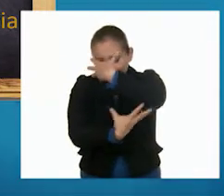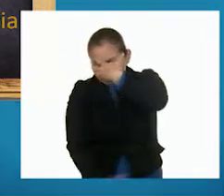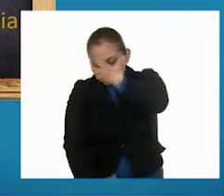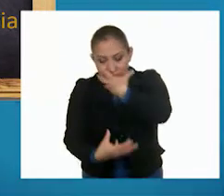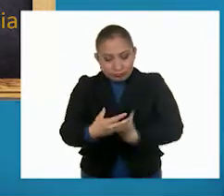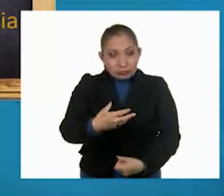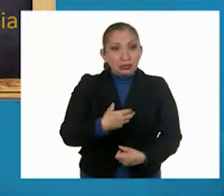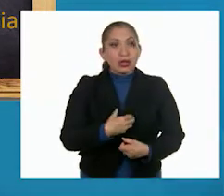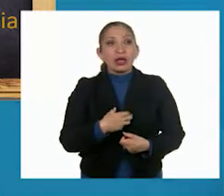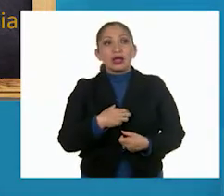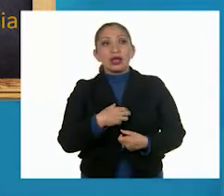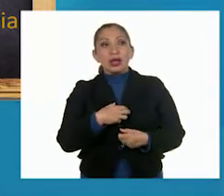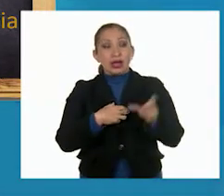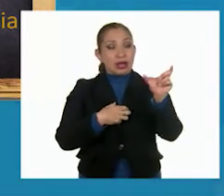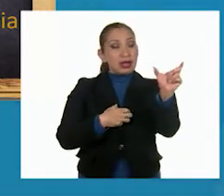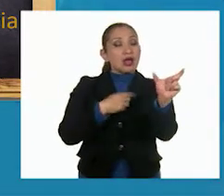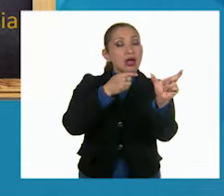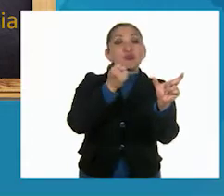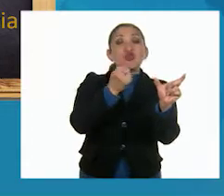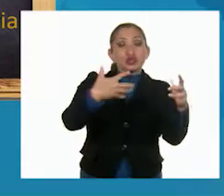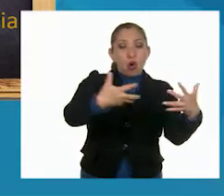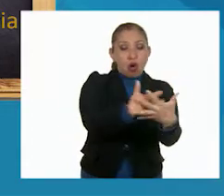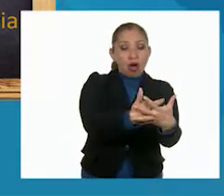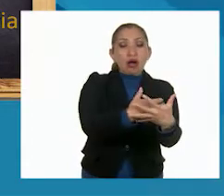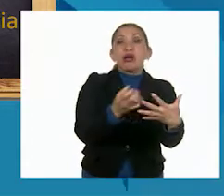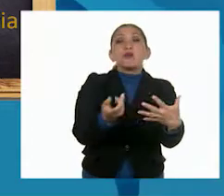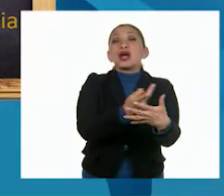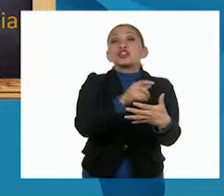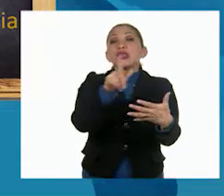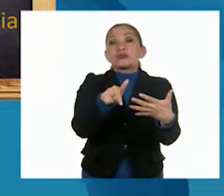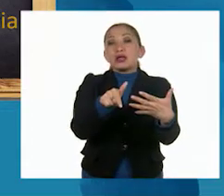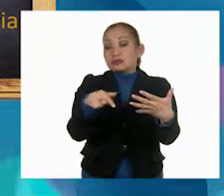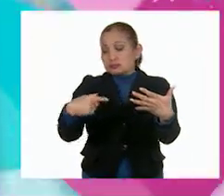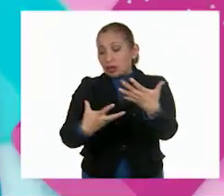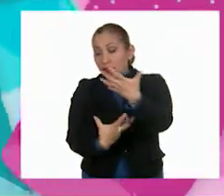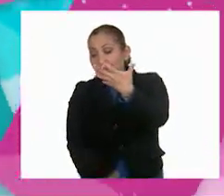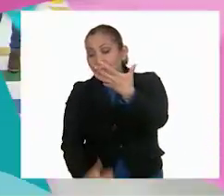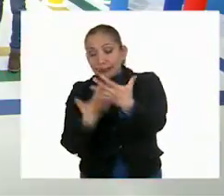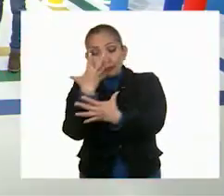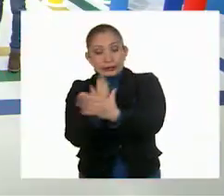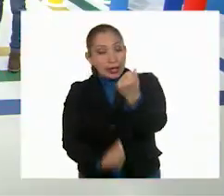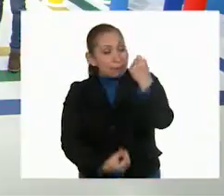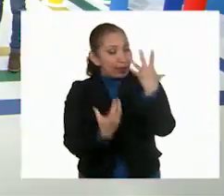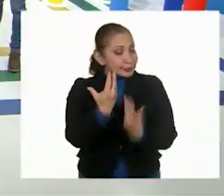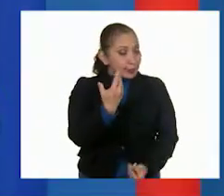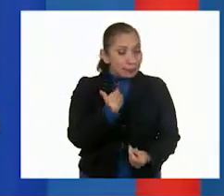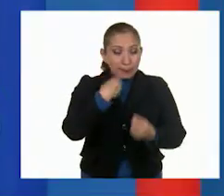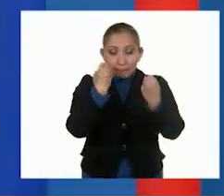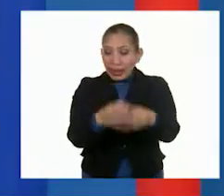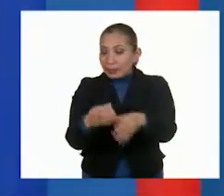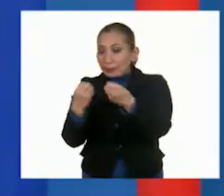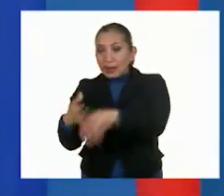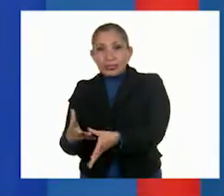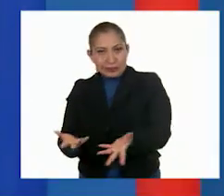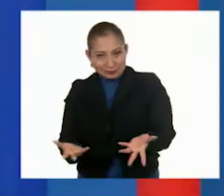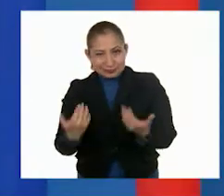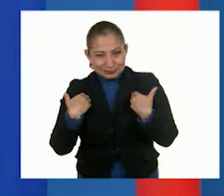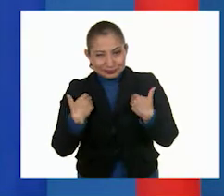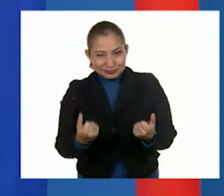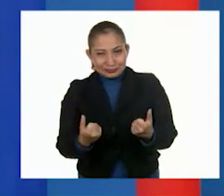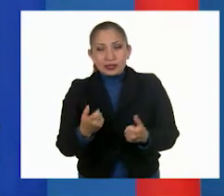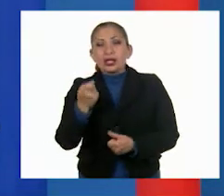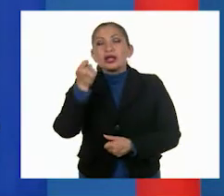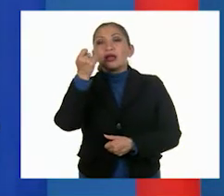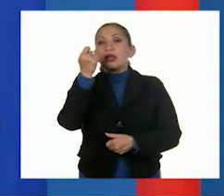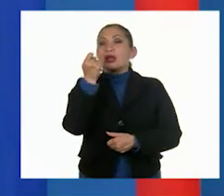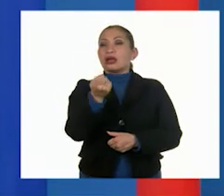mucho abarca y la consecuencia sería poco aprieta. Uh-huh. ¿Cuál creen que sería el